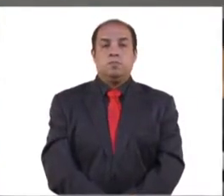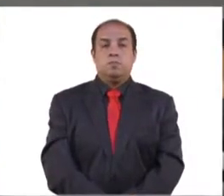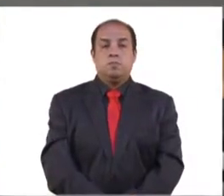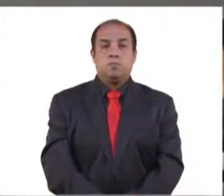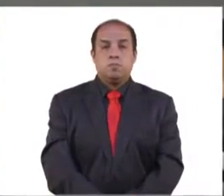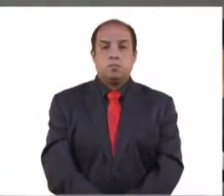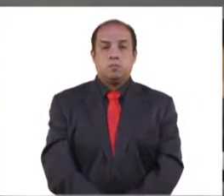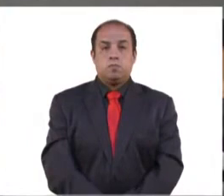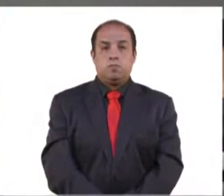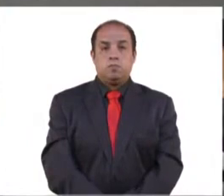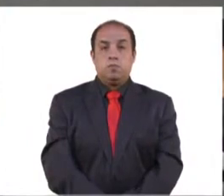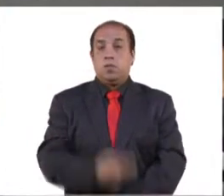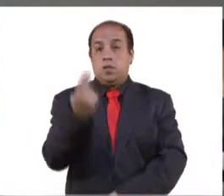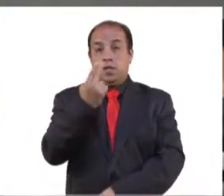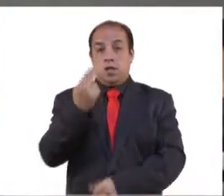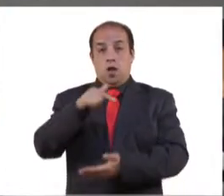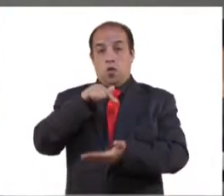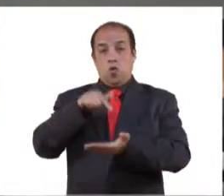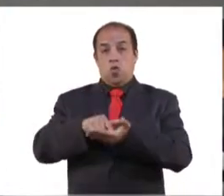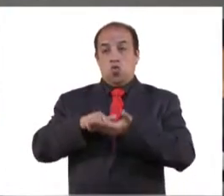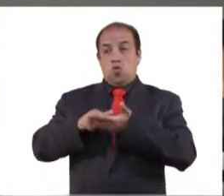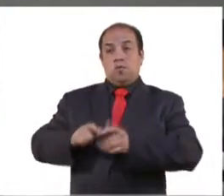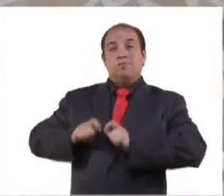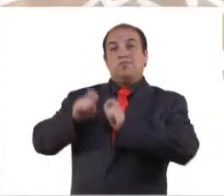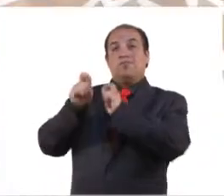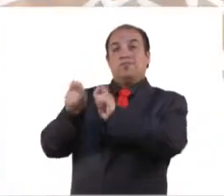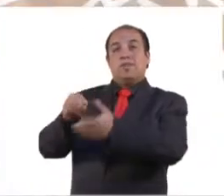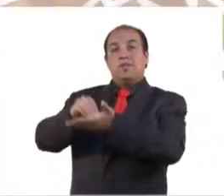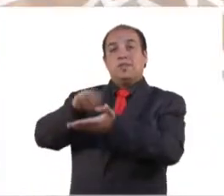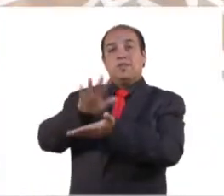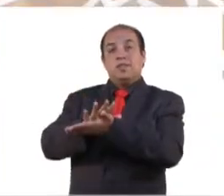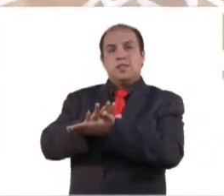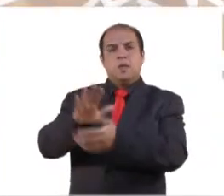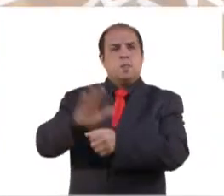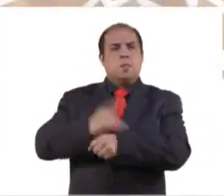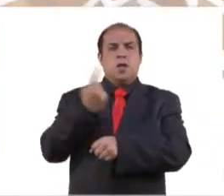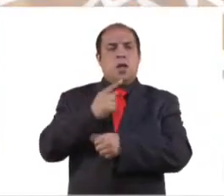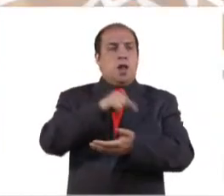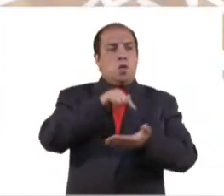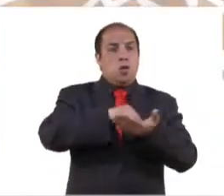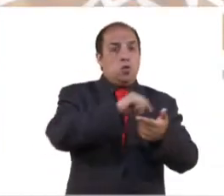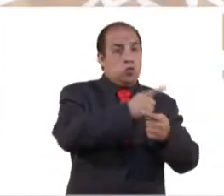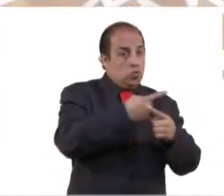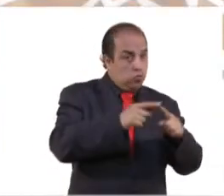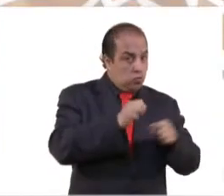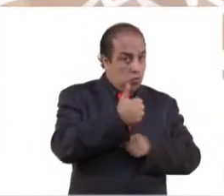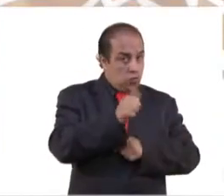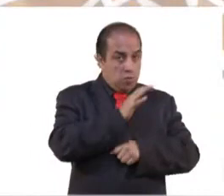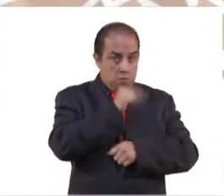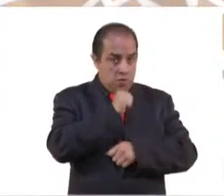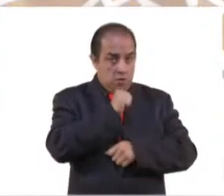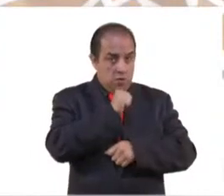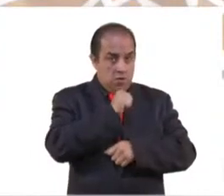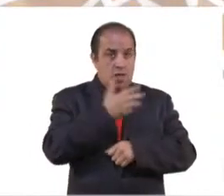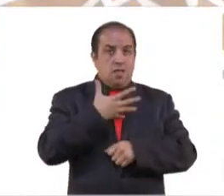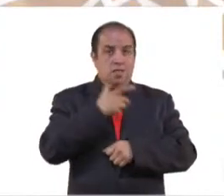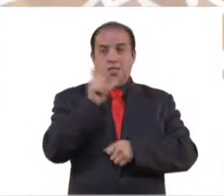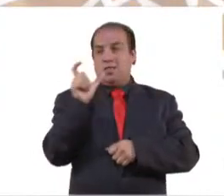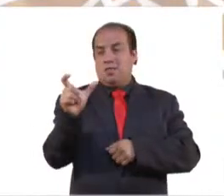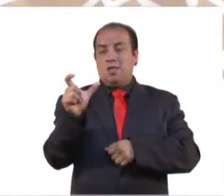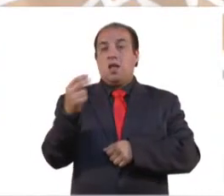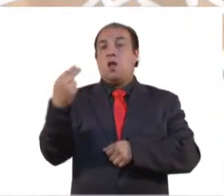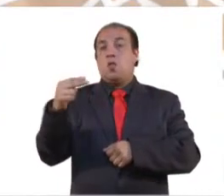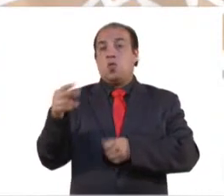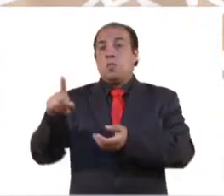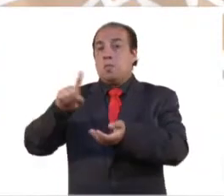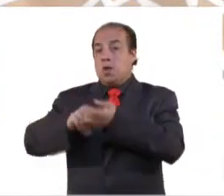Gracias. Tienen que ir al módulo donde se les asigne. ¿Por qué no pueden ir a cualquier módulo? Porque la tarjeta está personalizada, porque